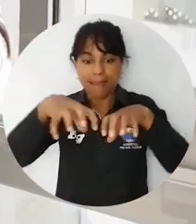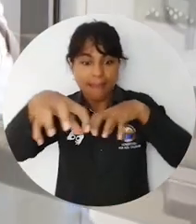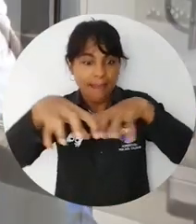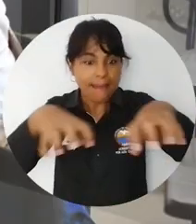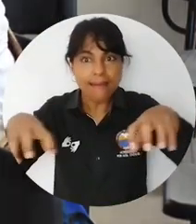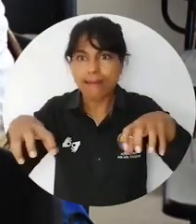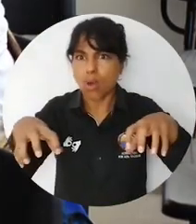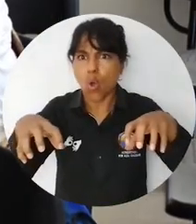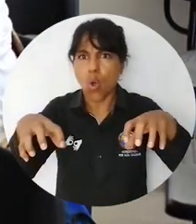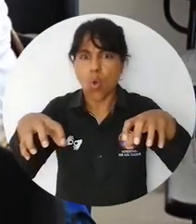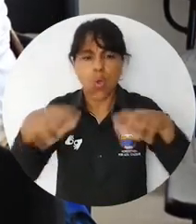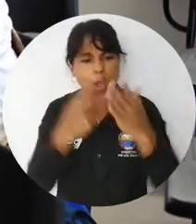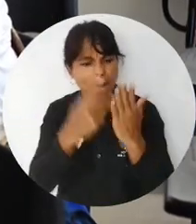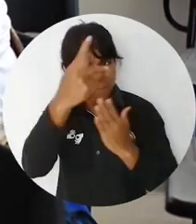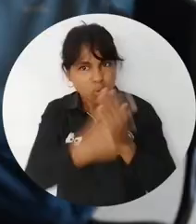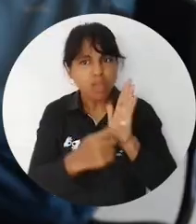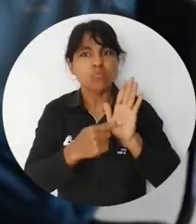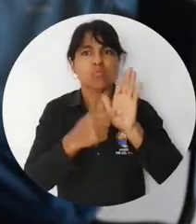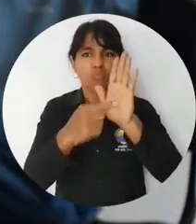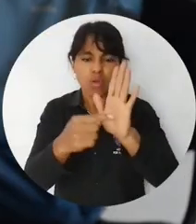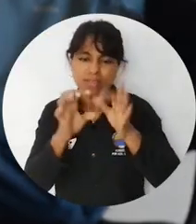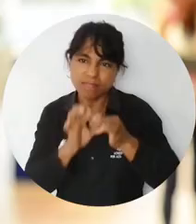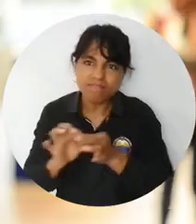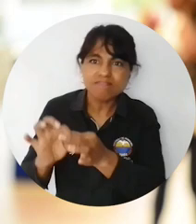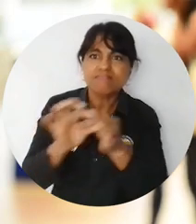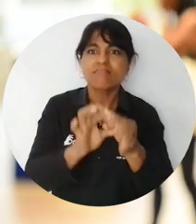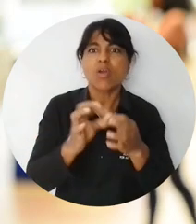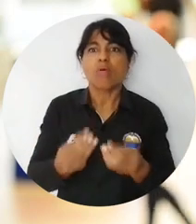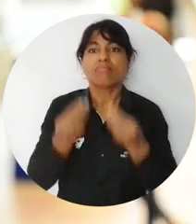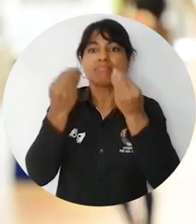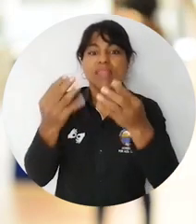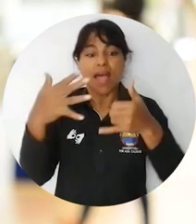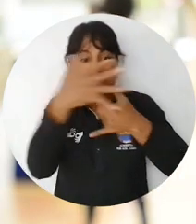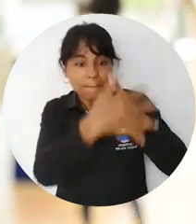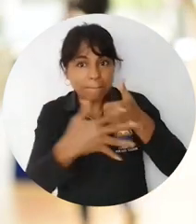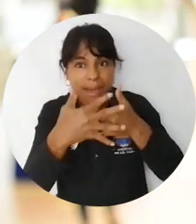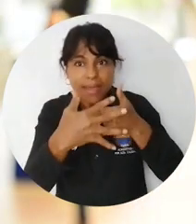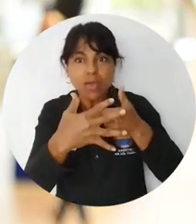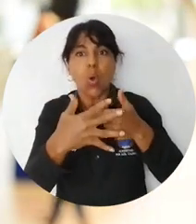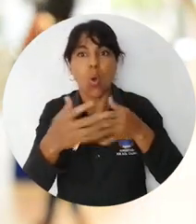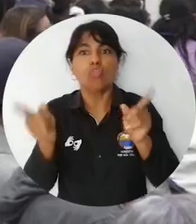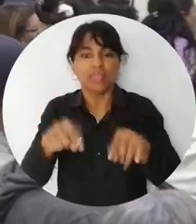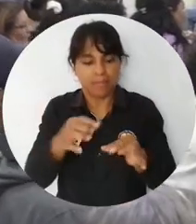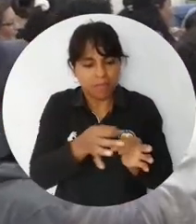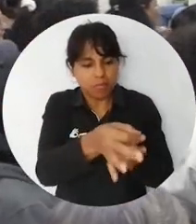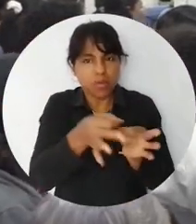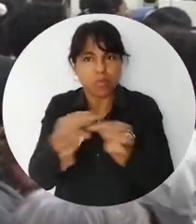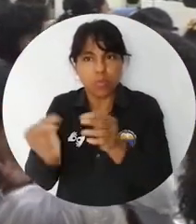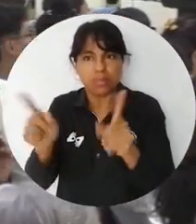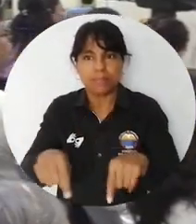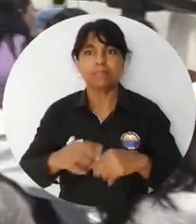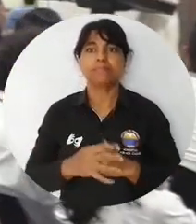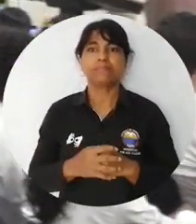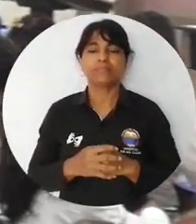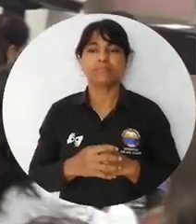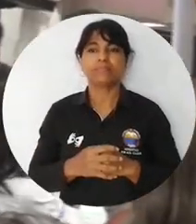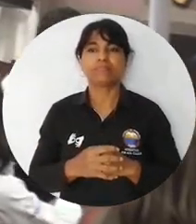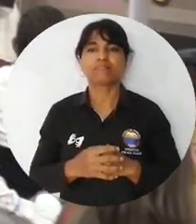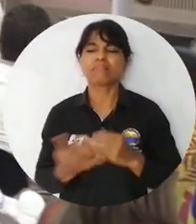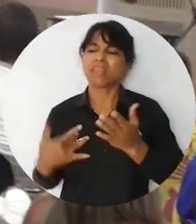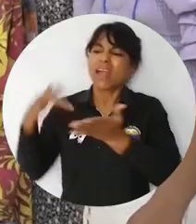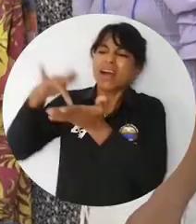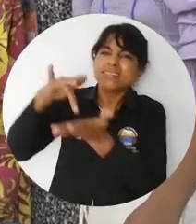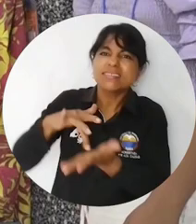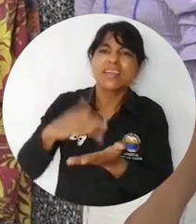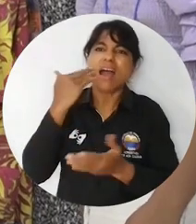los proyectos que se van a presentar en el país, sino los proyectos que se presentan a nivel local. En el espacio donde estuvieron